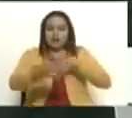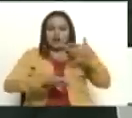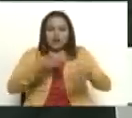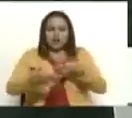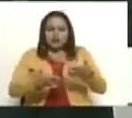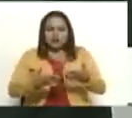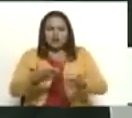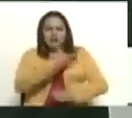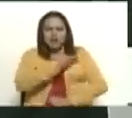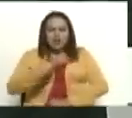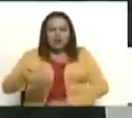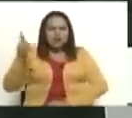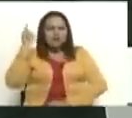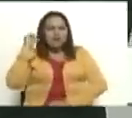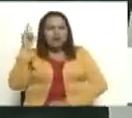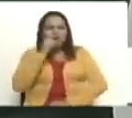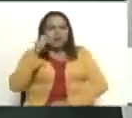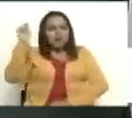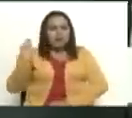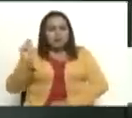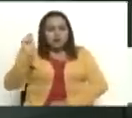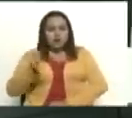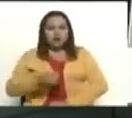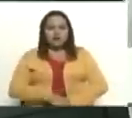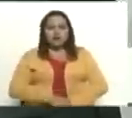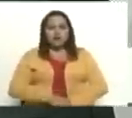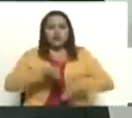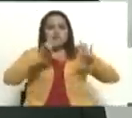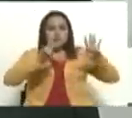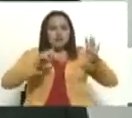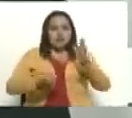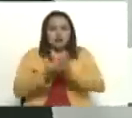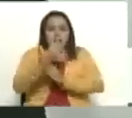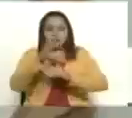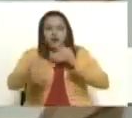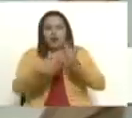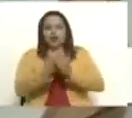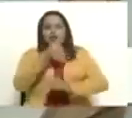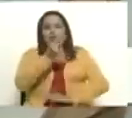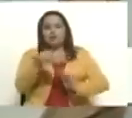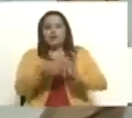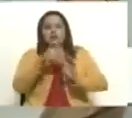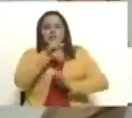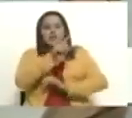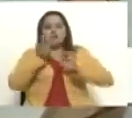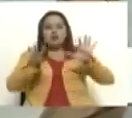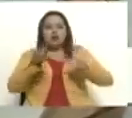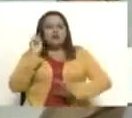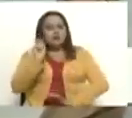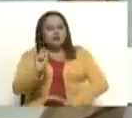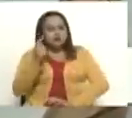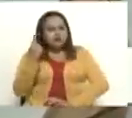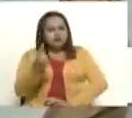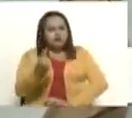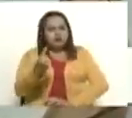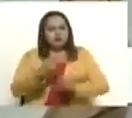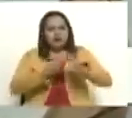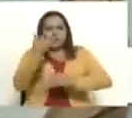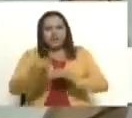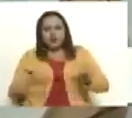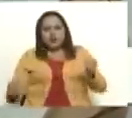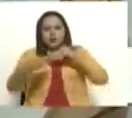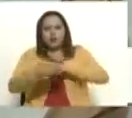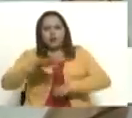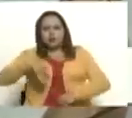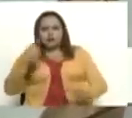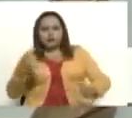queridas diputadas y queridos diputados, del 7 de mayo del 2019, el punto uno era proyecto de acuerdo en respaldo a la reincorporación